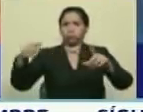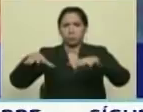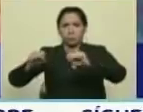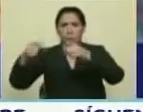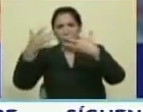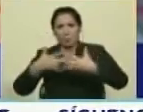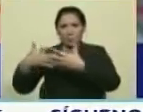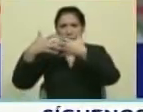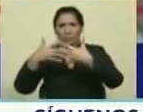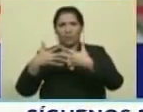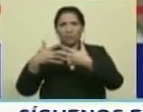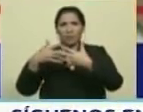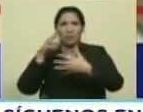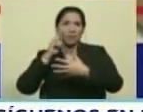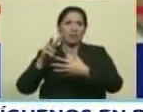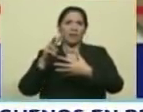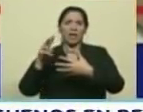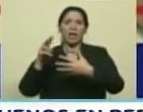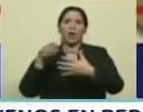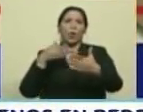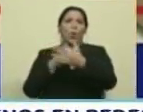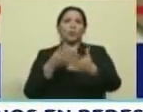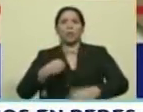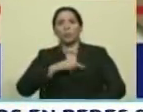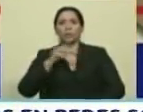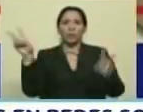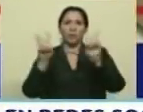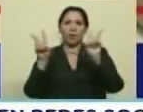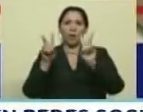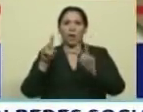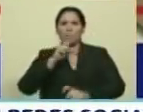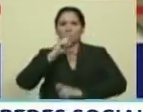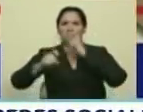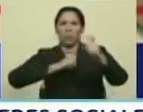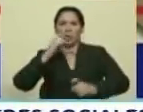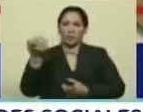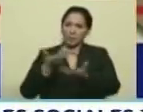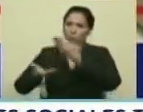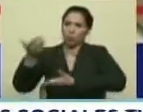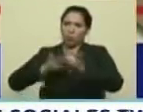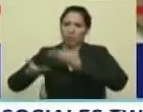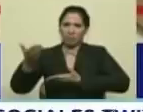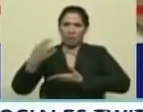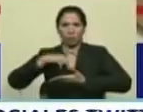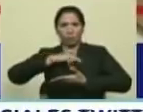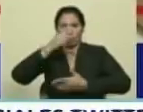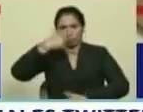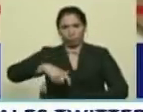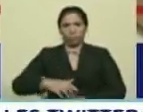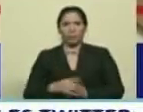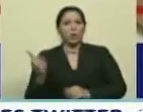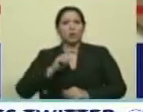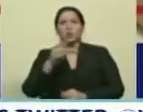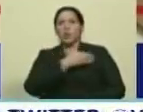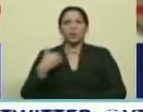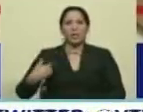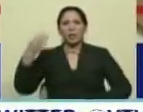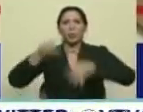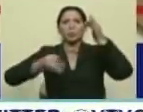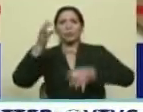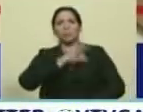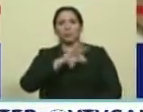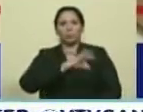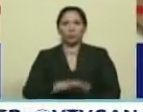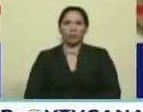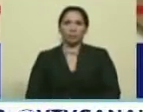nuestros valores más genuinos. Les molesta la solidaridad que nos caracteriza. No toleran la justicia social